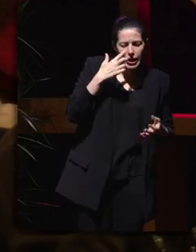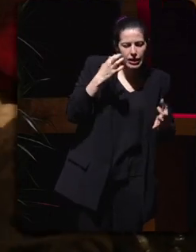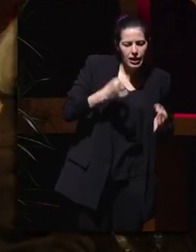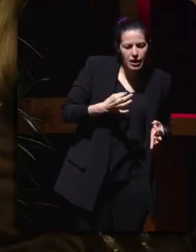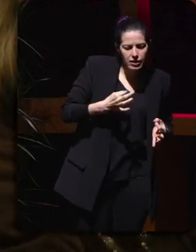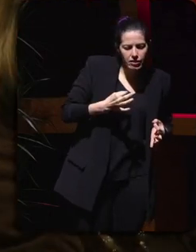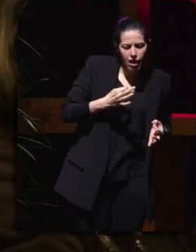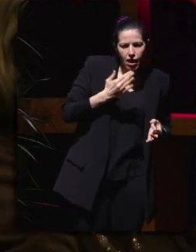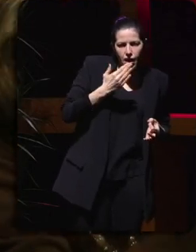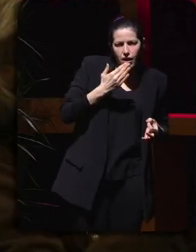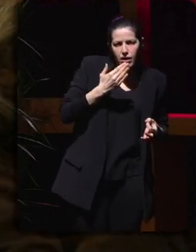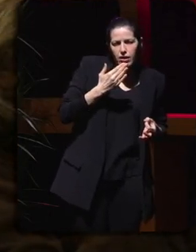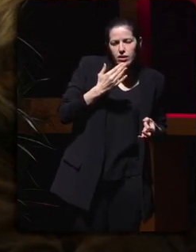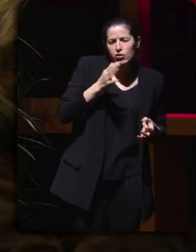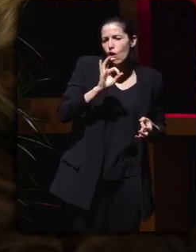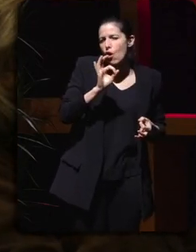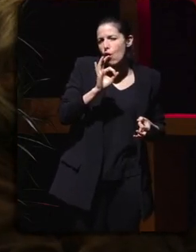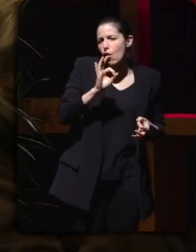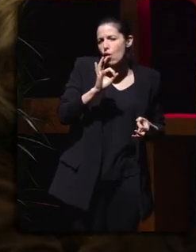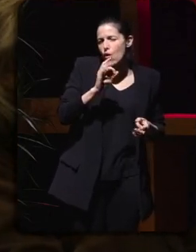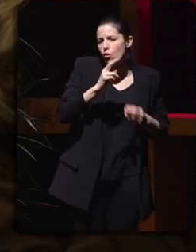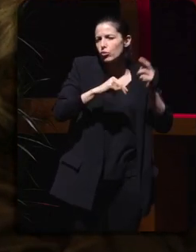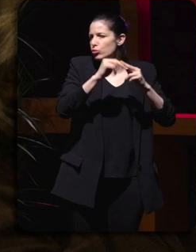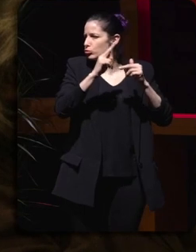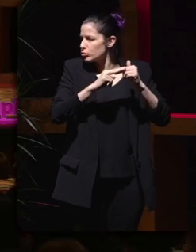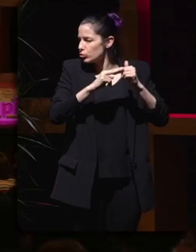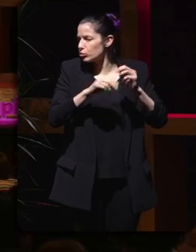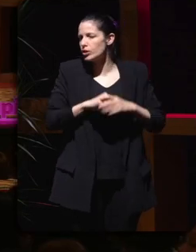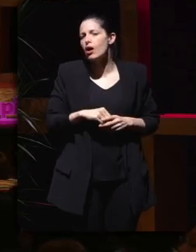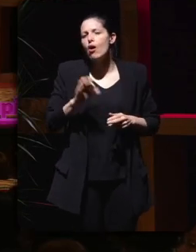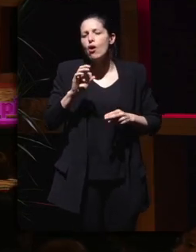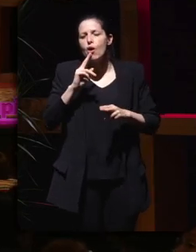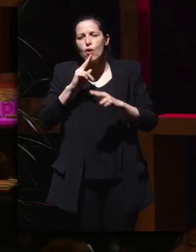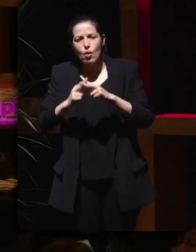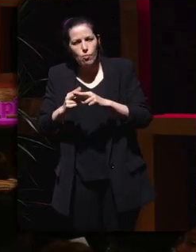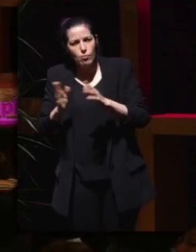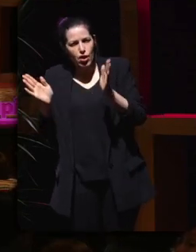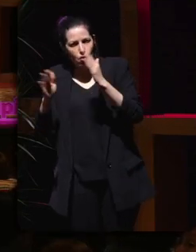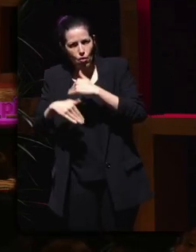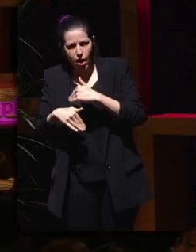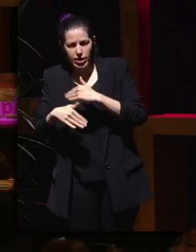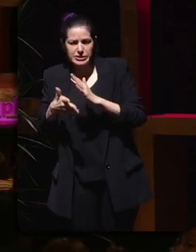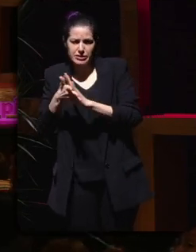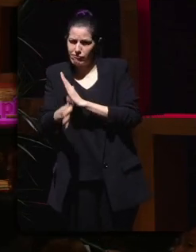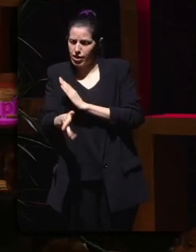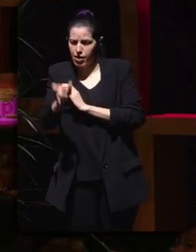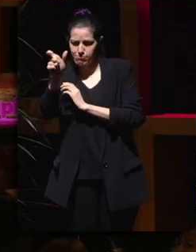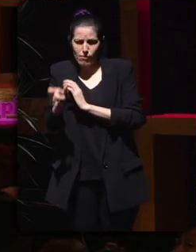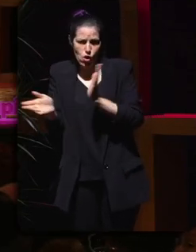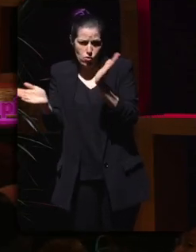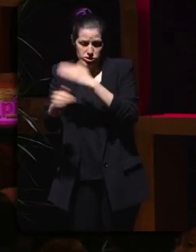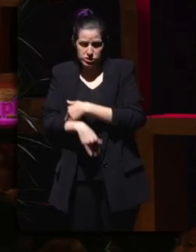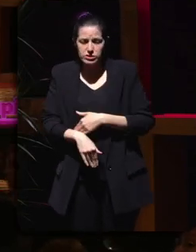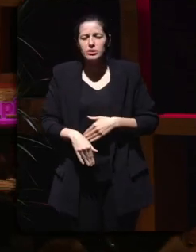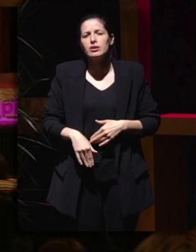era lo que no se nombra no existe y bueno Supongo que esta pregunta de si